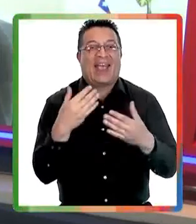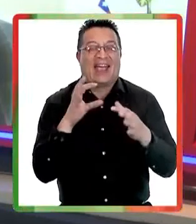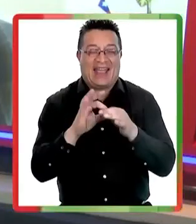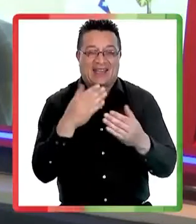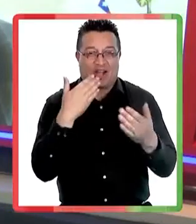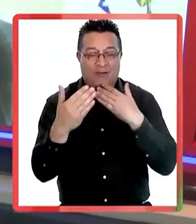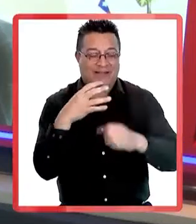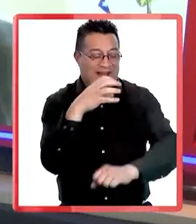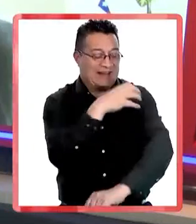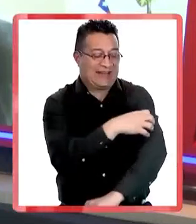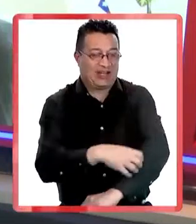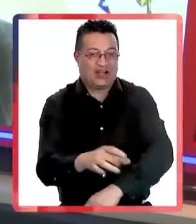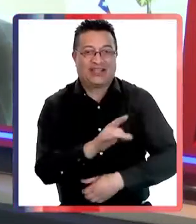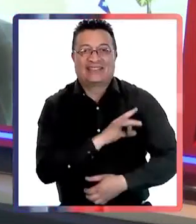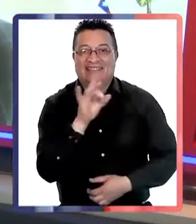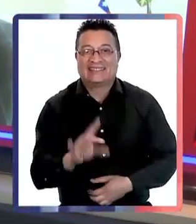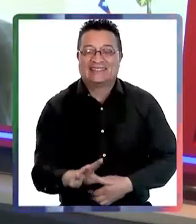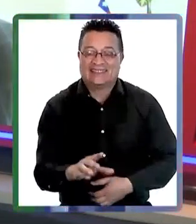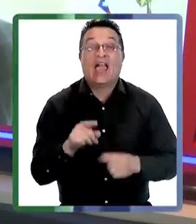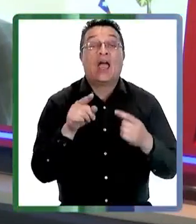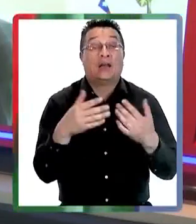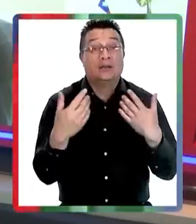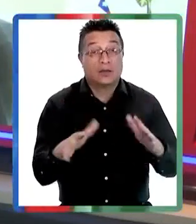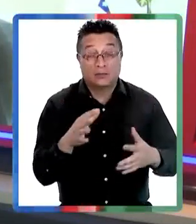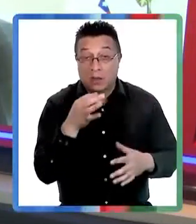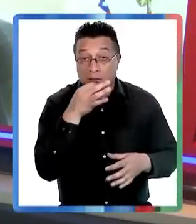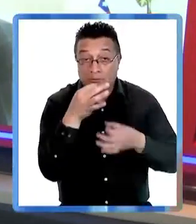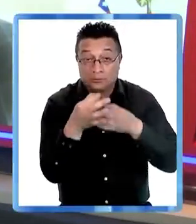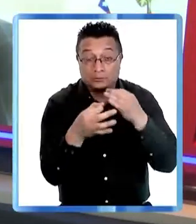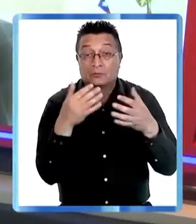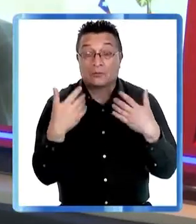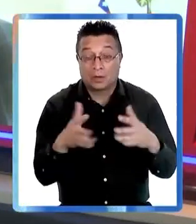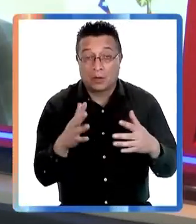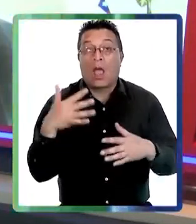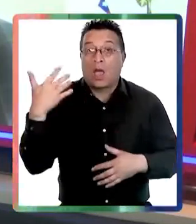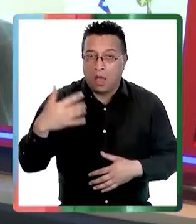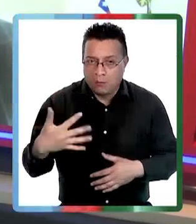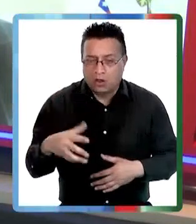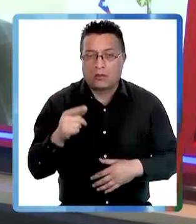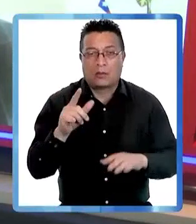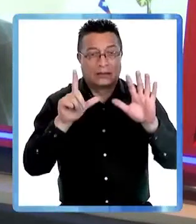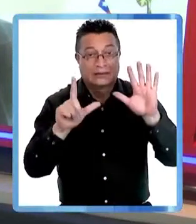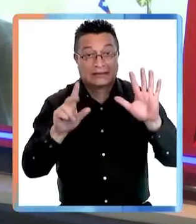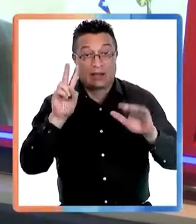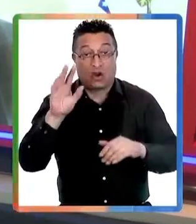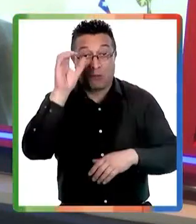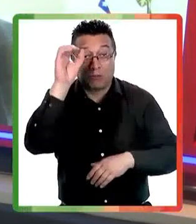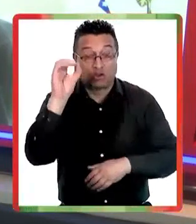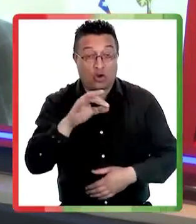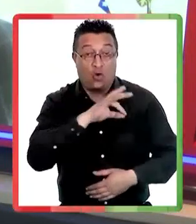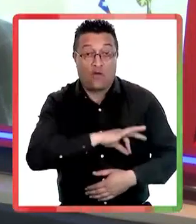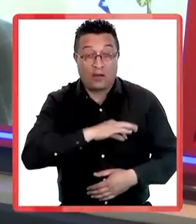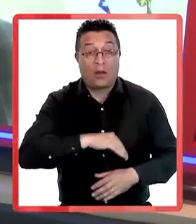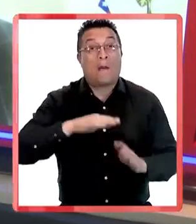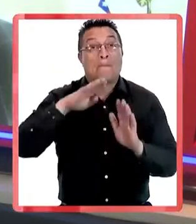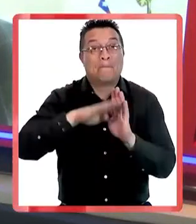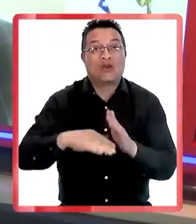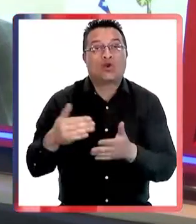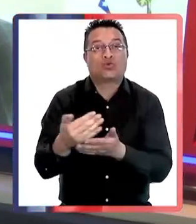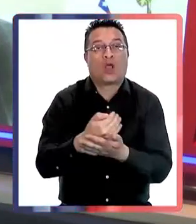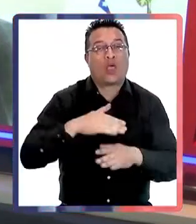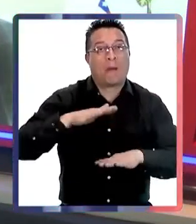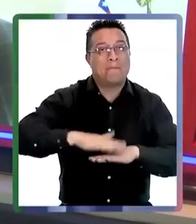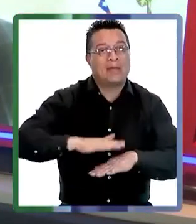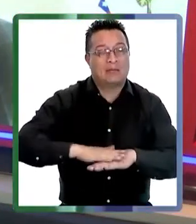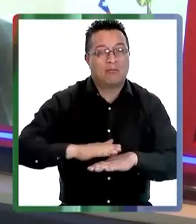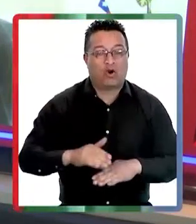conversar con las regiones de Chile. Hemos dicho ya que, a mí me parece tremendamente importante, el 72% de los jubilados en Chile gana menos que el sueldo